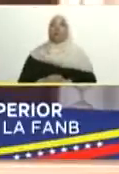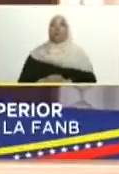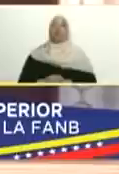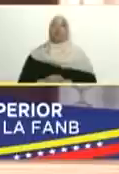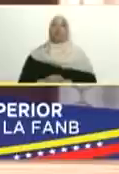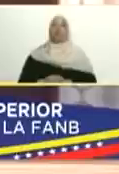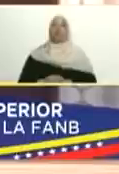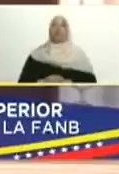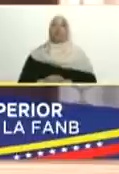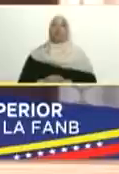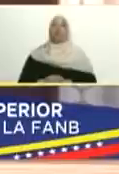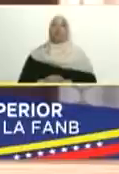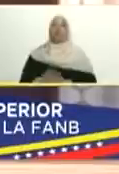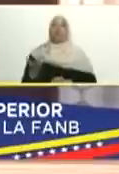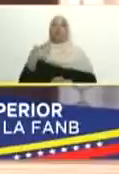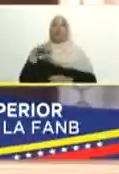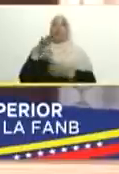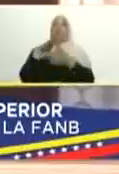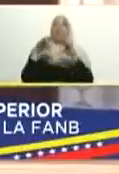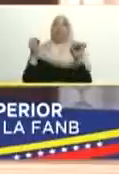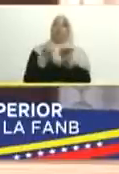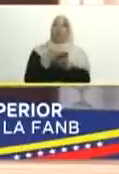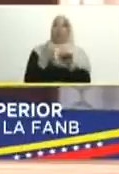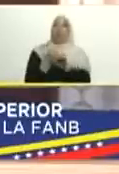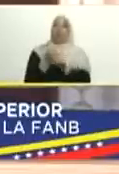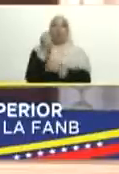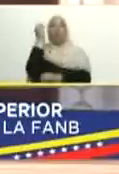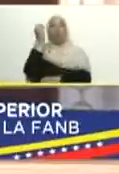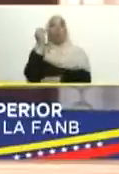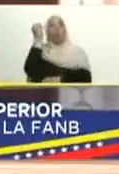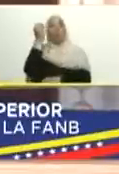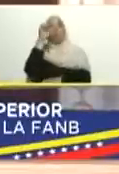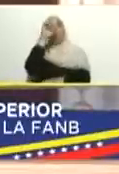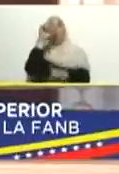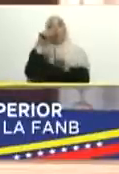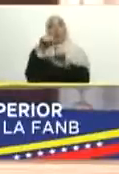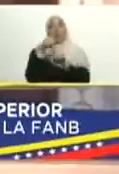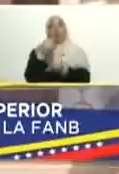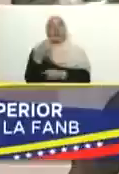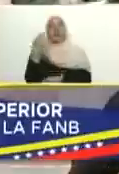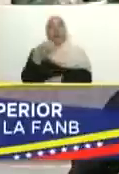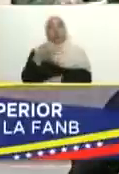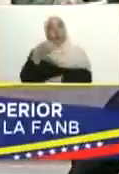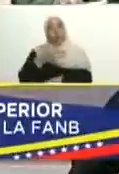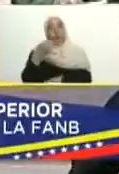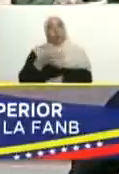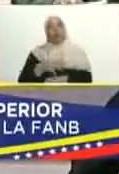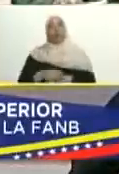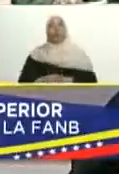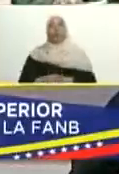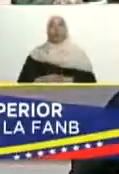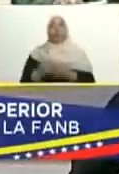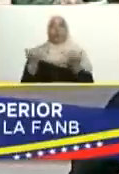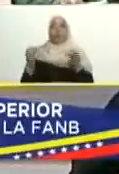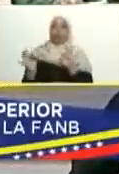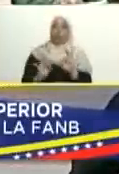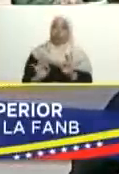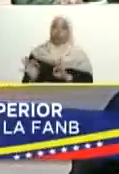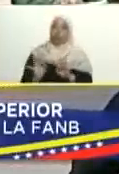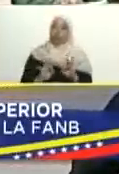Estamos vacunados contra espanto, contra conspiraciones y contra maldad. Estamos vacunados y estamos